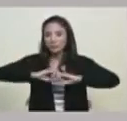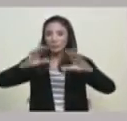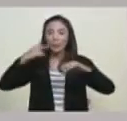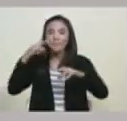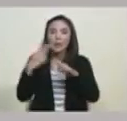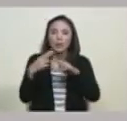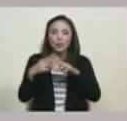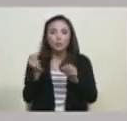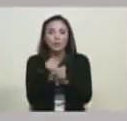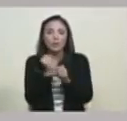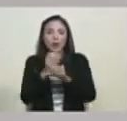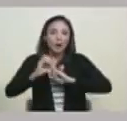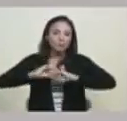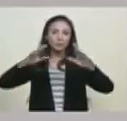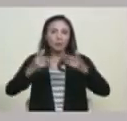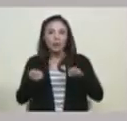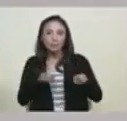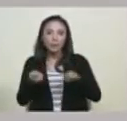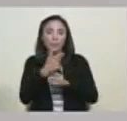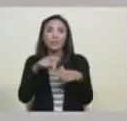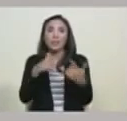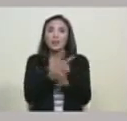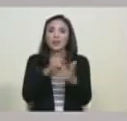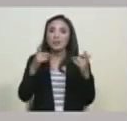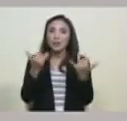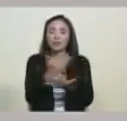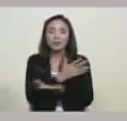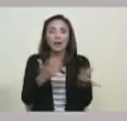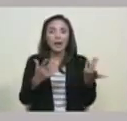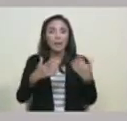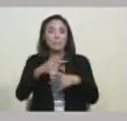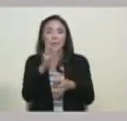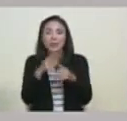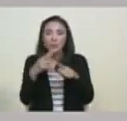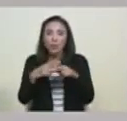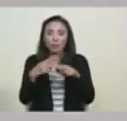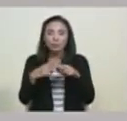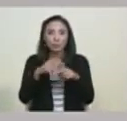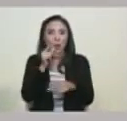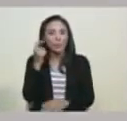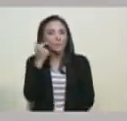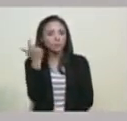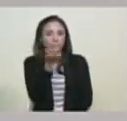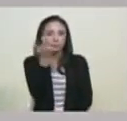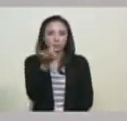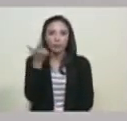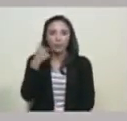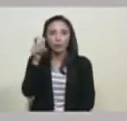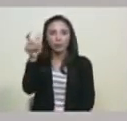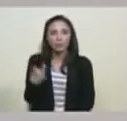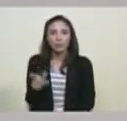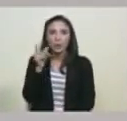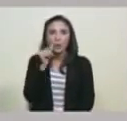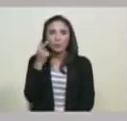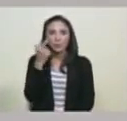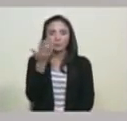peligroso, terrorista, se encuentra libre y está siendo en estos momentos buscado activamente, él y sus